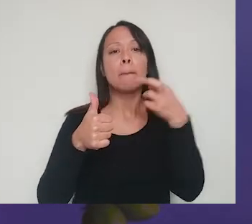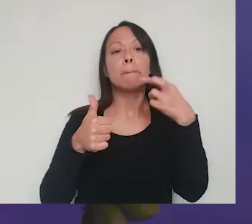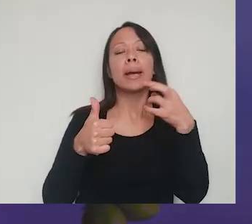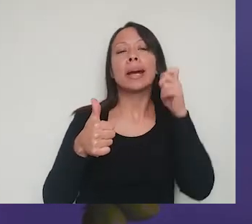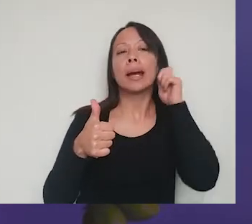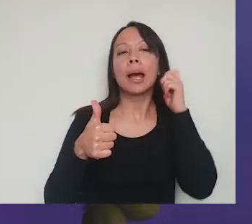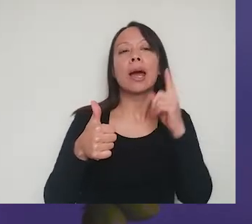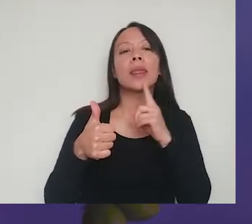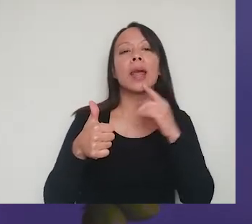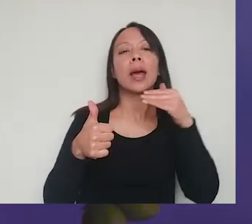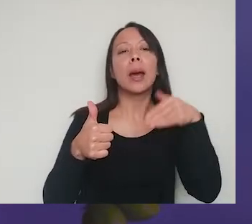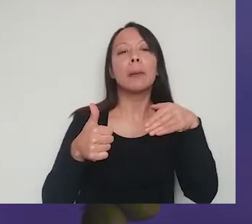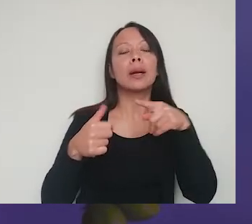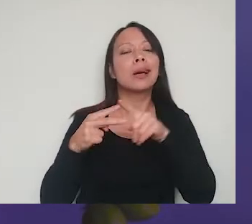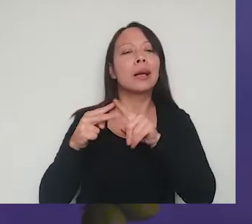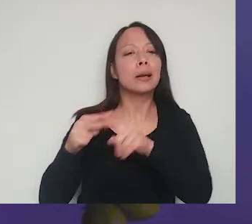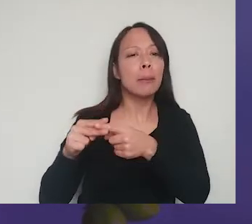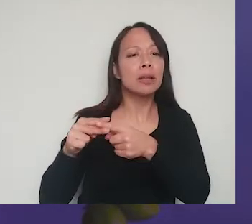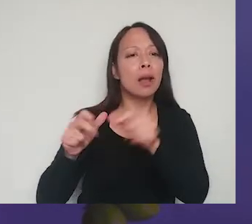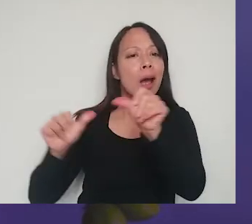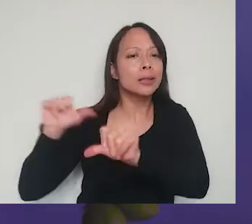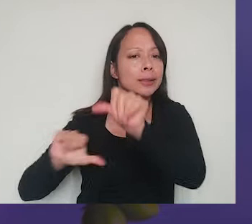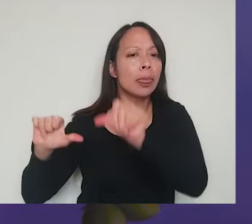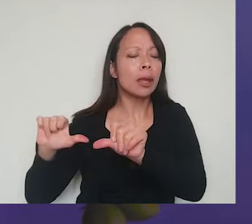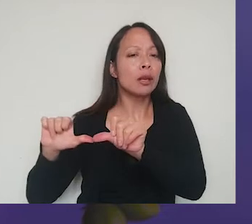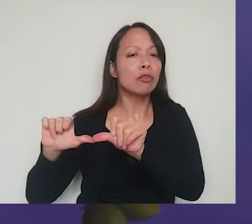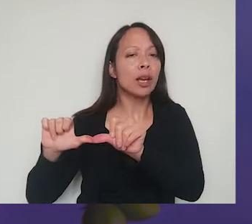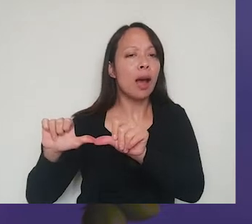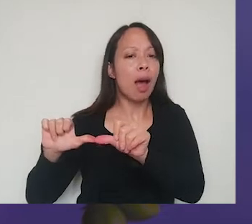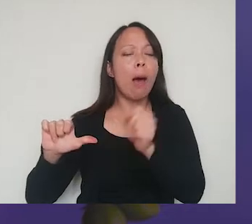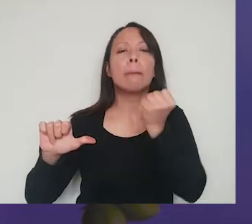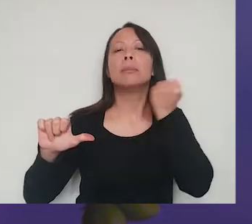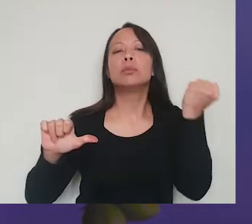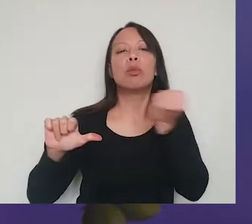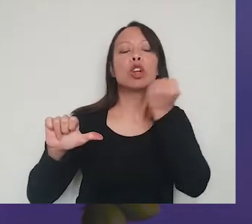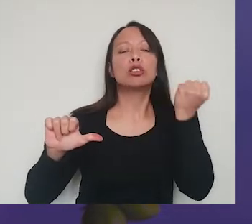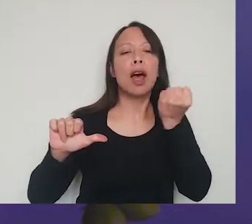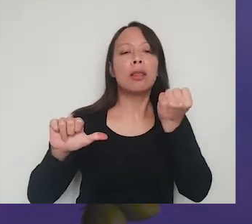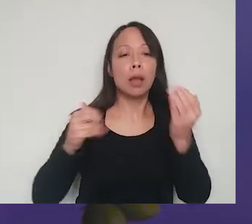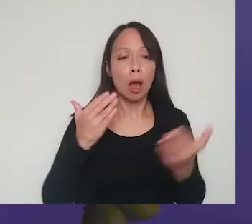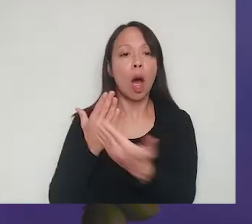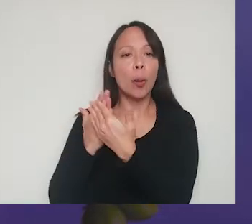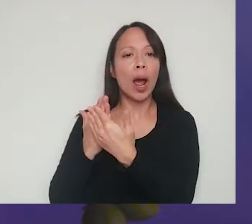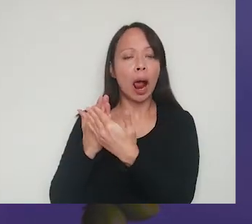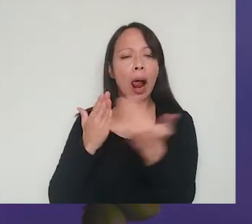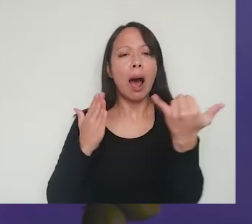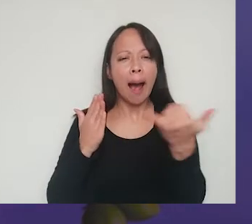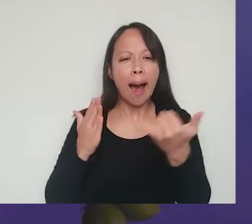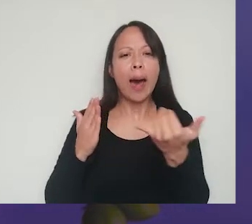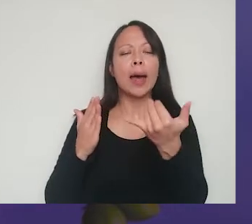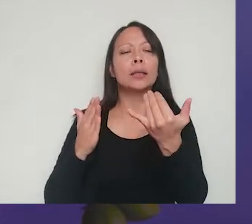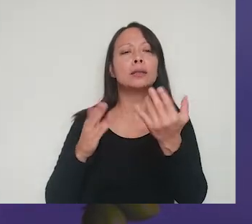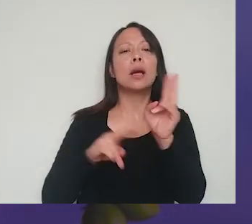se llama PGTM, ¿sí? Esta es una herramienta científica muy importante, que está muy avalada, que